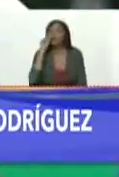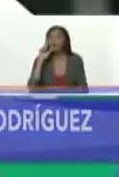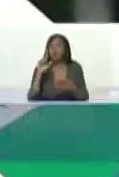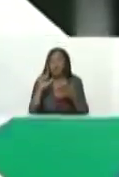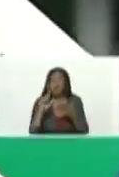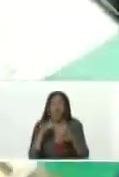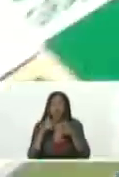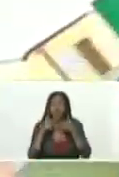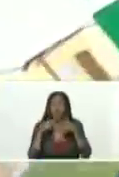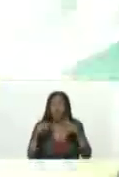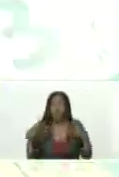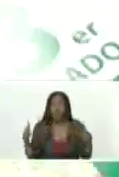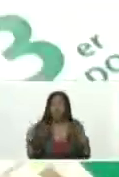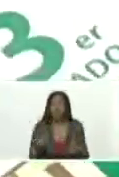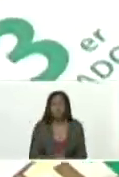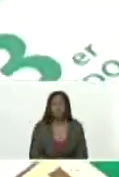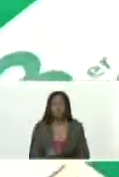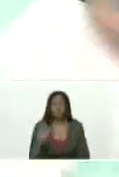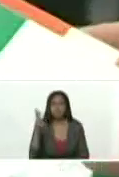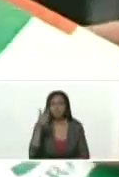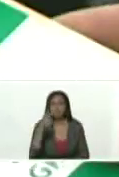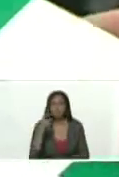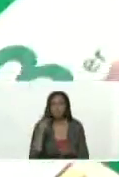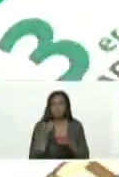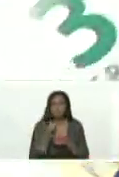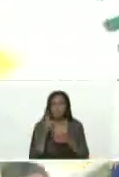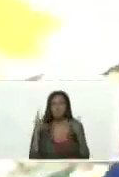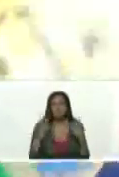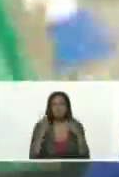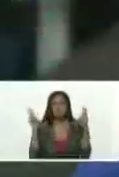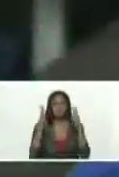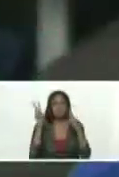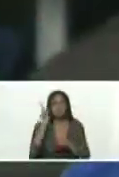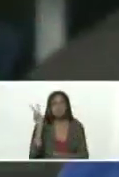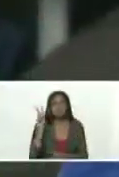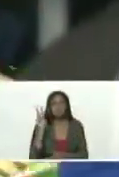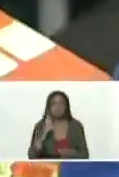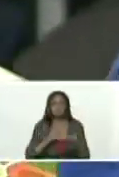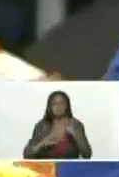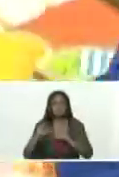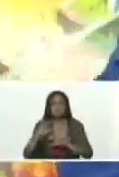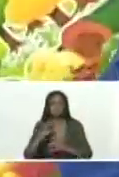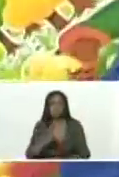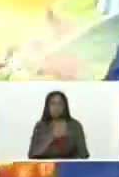Literatura. Tercer grado, Viva Venezuela, Ciencias Sociales.